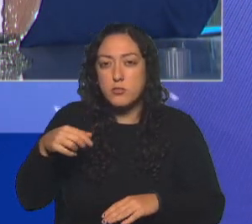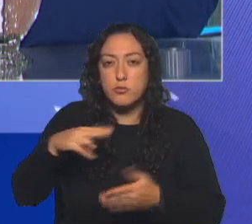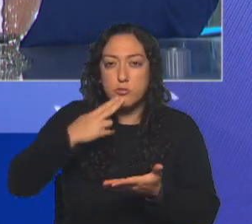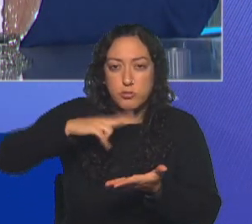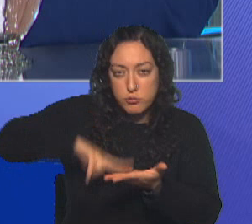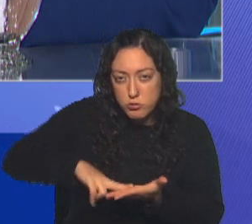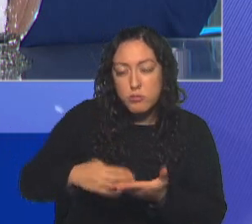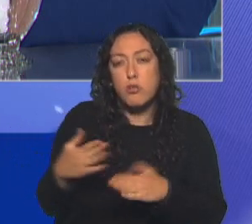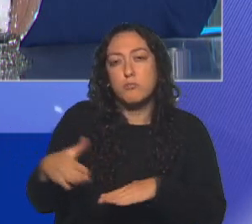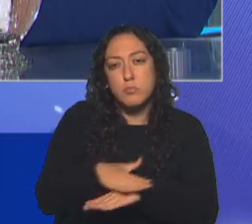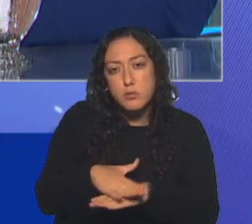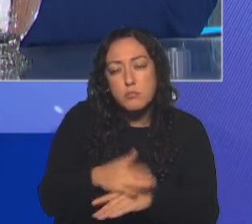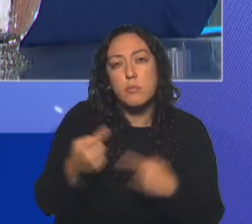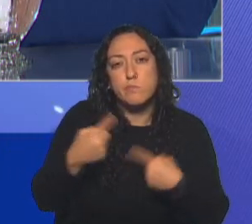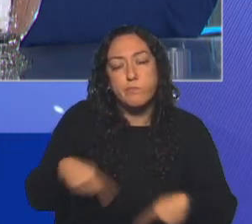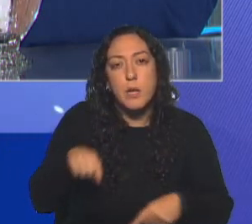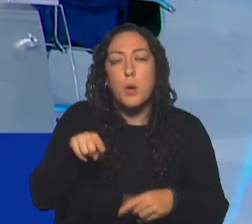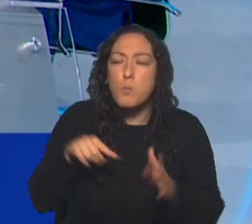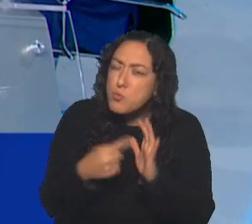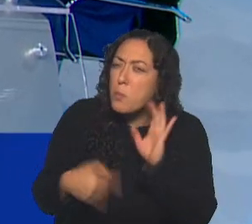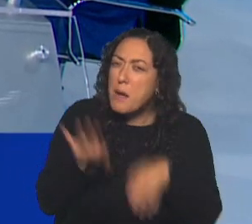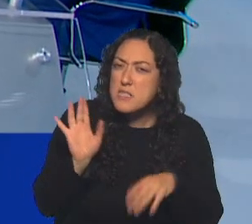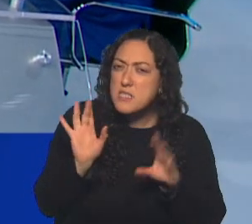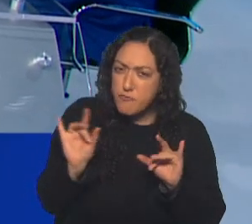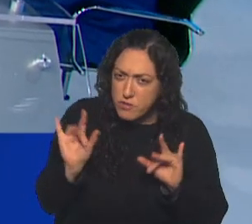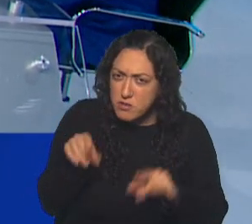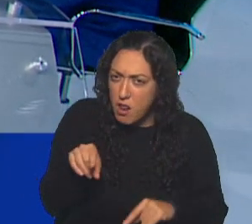volvería a estar activo. ¿Es el punto más complicado ese?